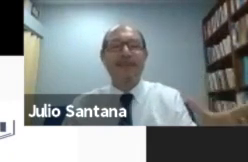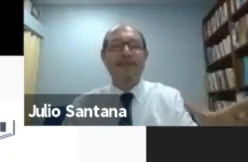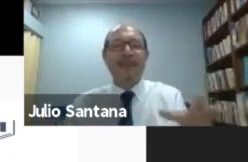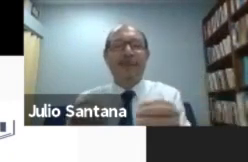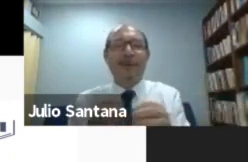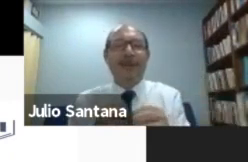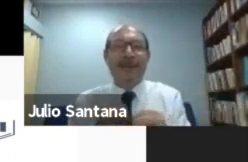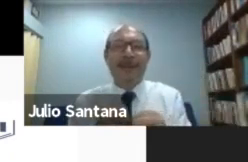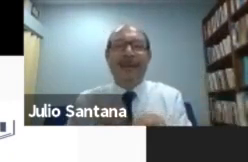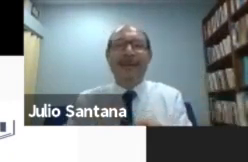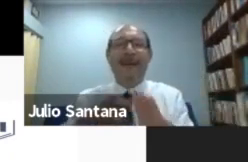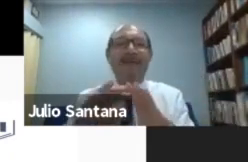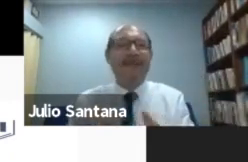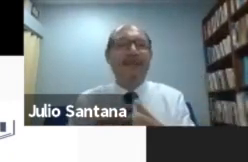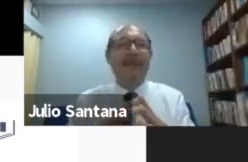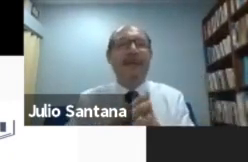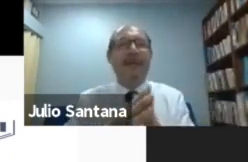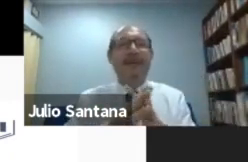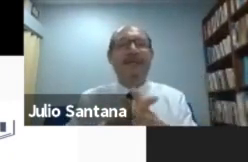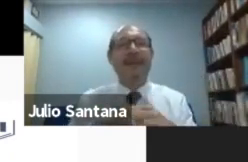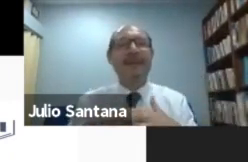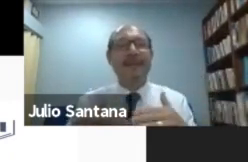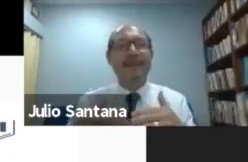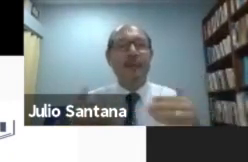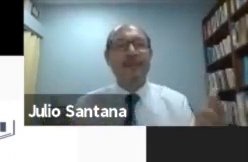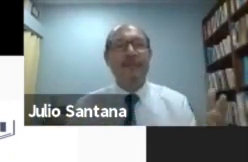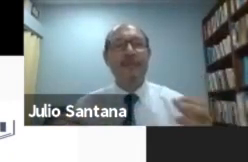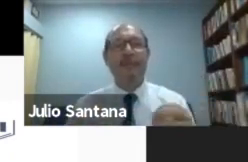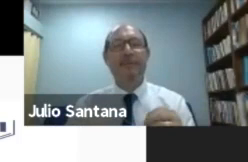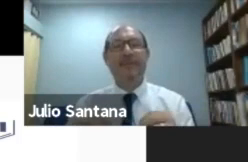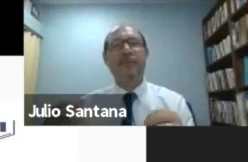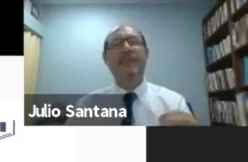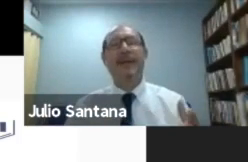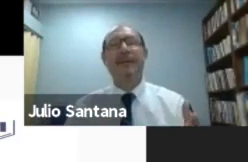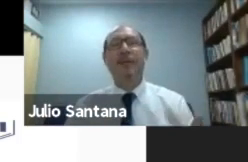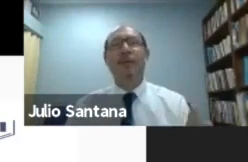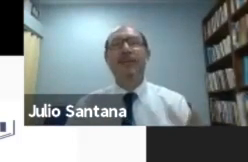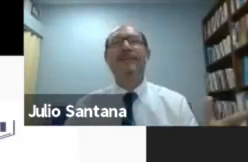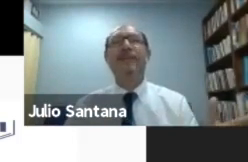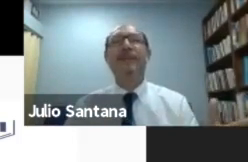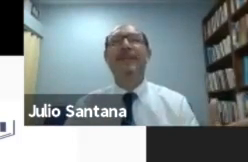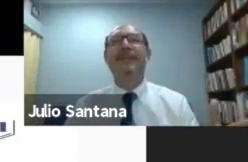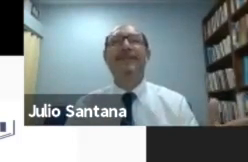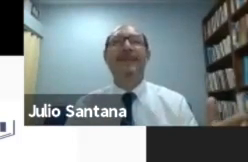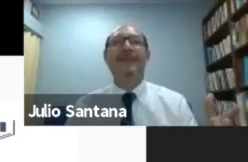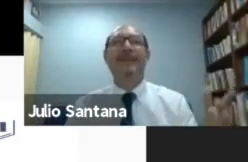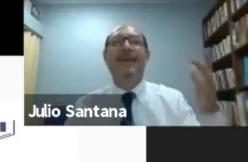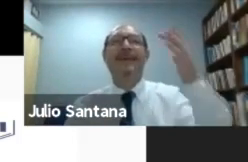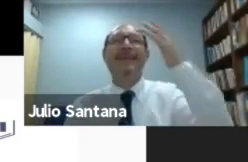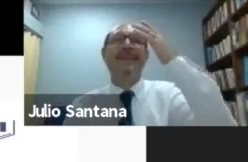pantalla, donde establecen diferentes tipos de servicios de salud mental utilizando